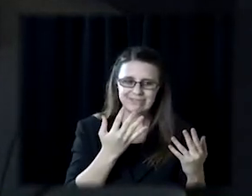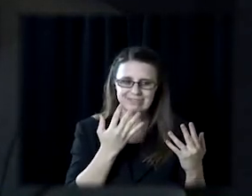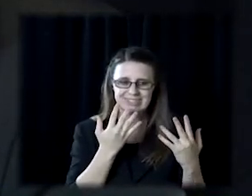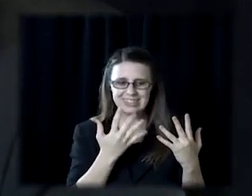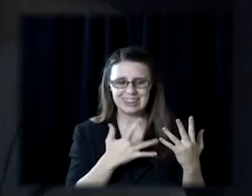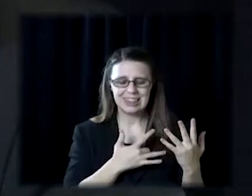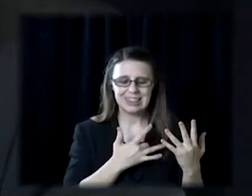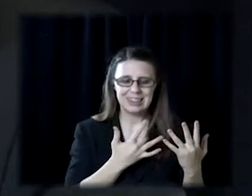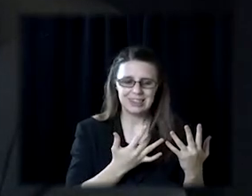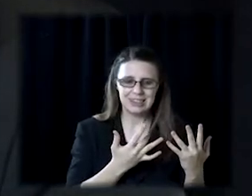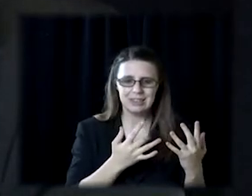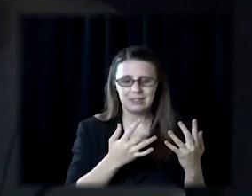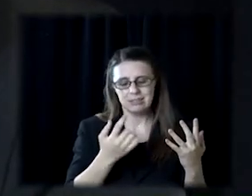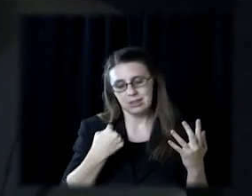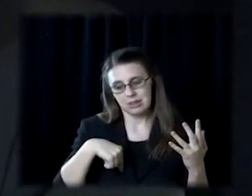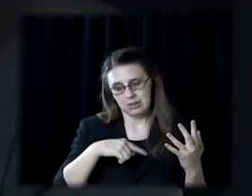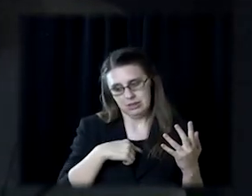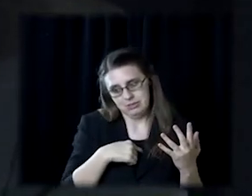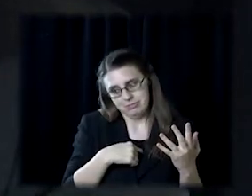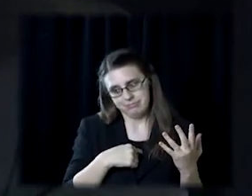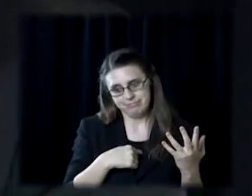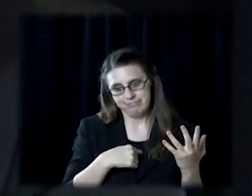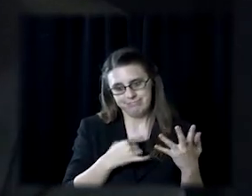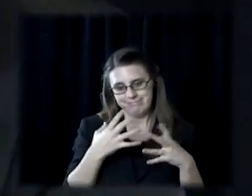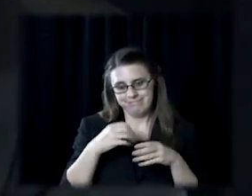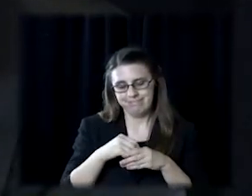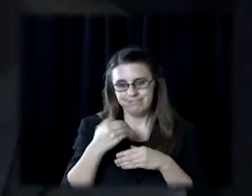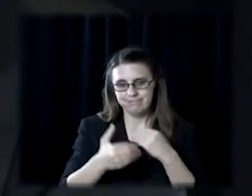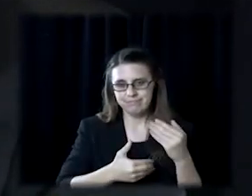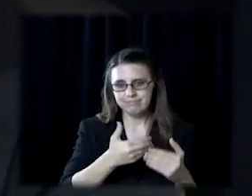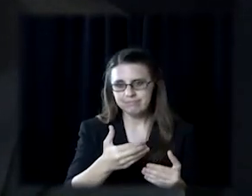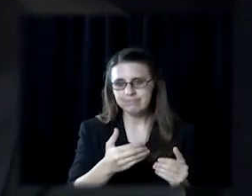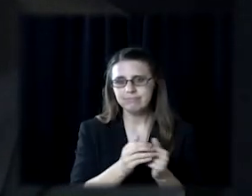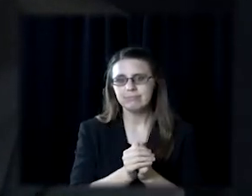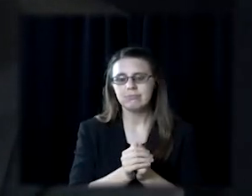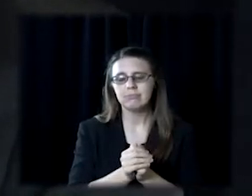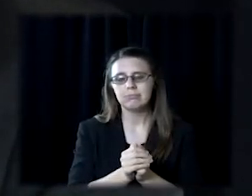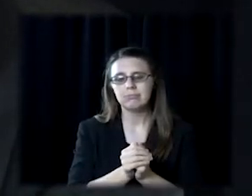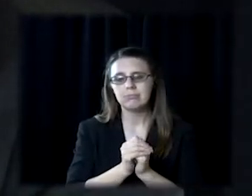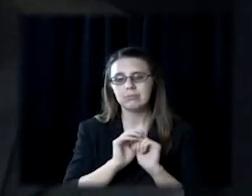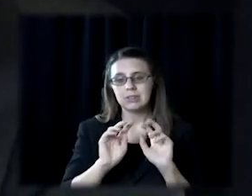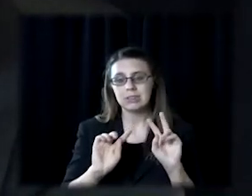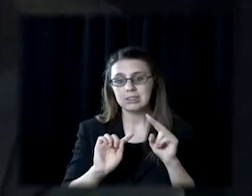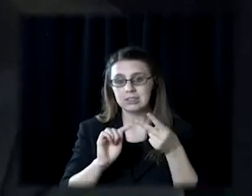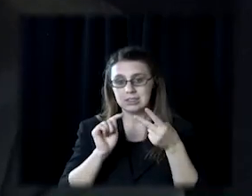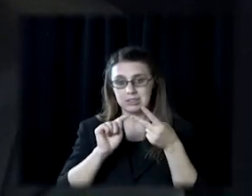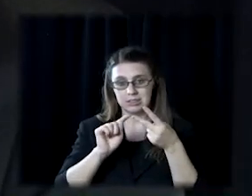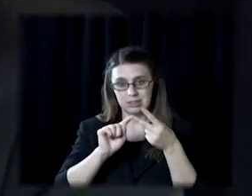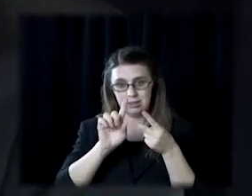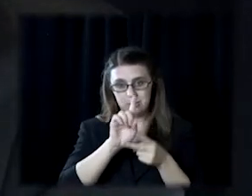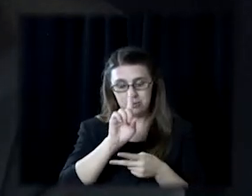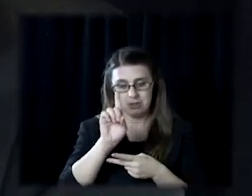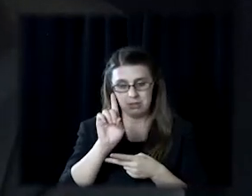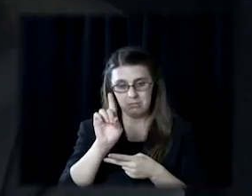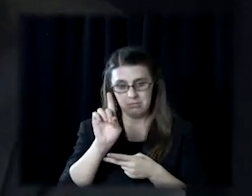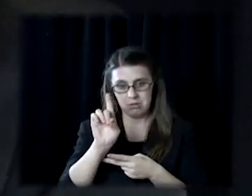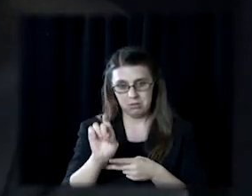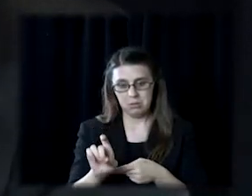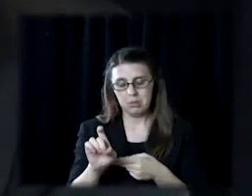encontramos envueltos en ese proceso. En cuanto al segundo, la segunda pregunta suya,